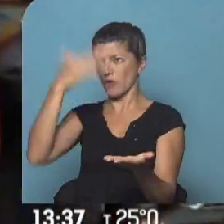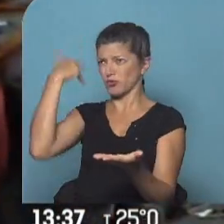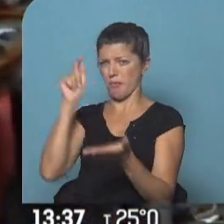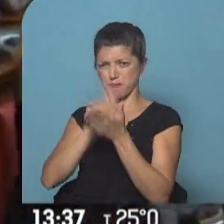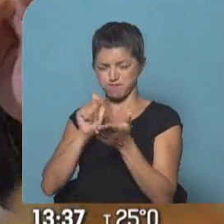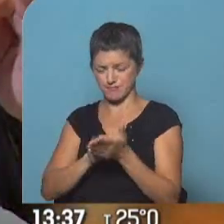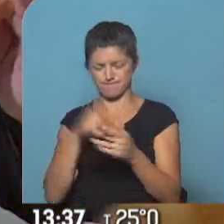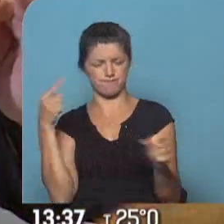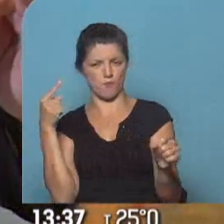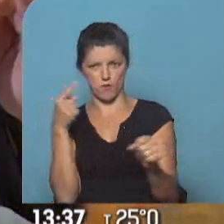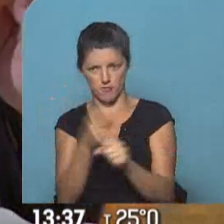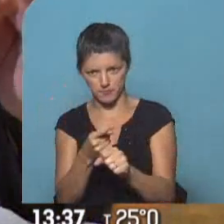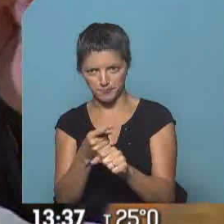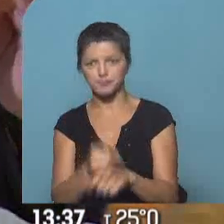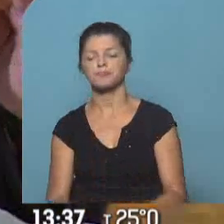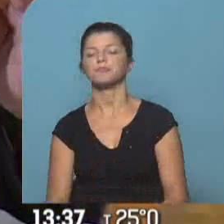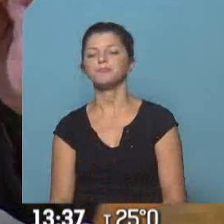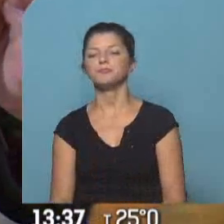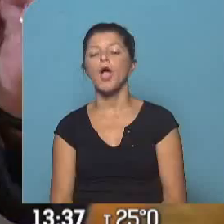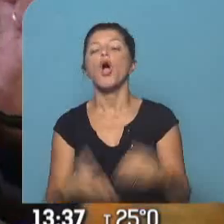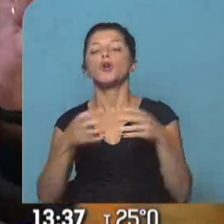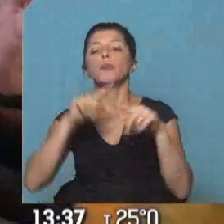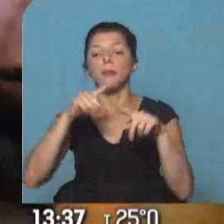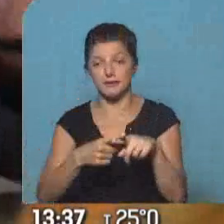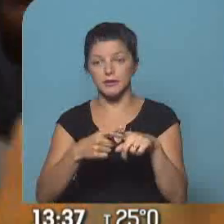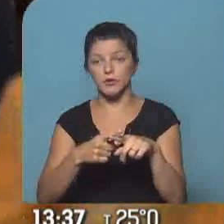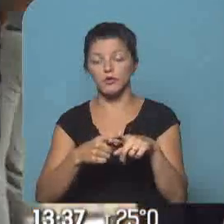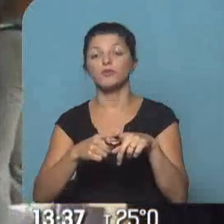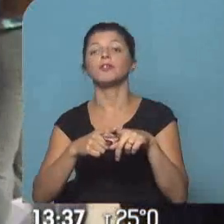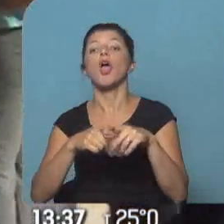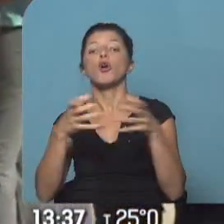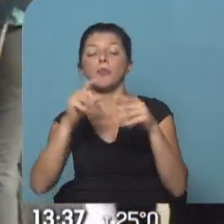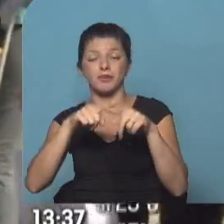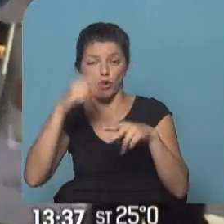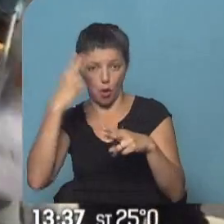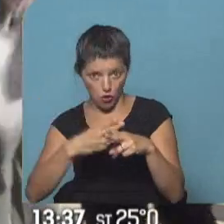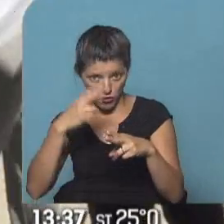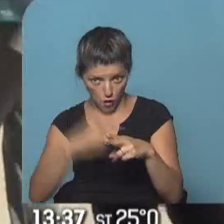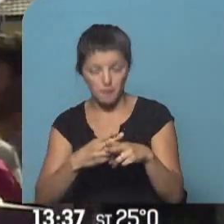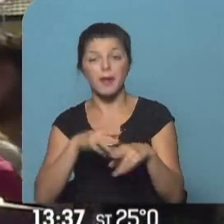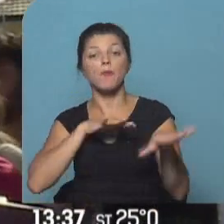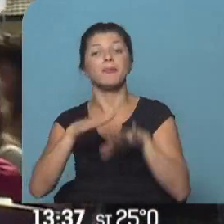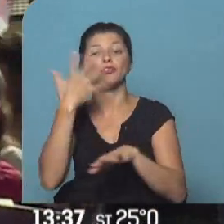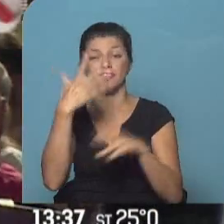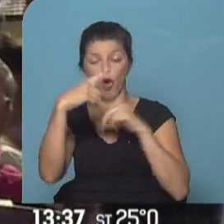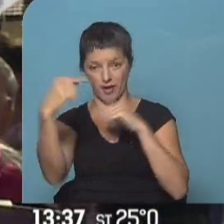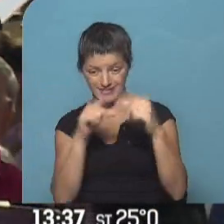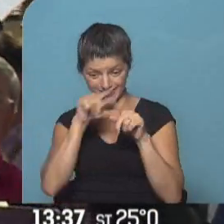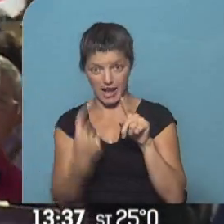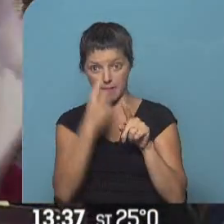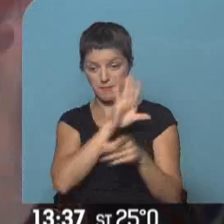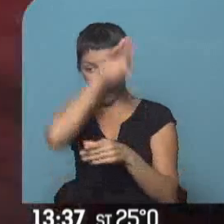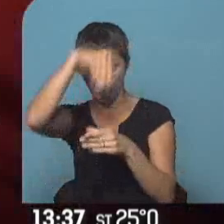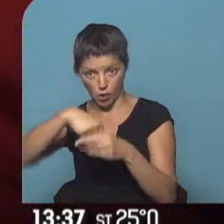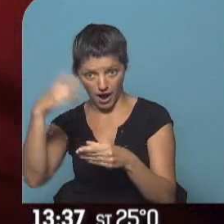encuestas. Los populistas euroescépticos del movimiento 5 Estrellas, que ingresó al Parlamento por primera vez en la legislatura, lidera